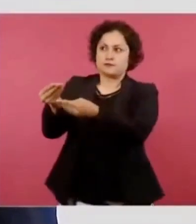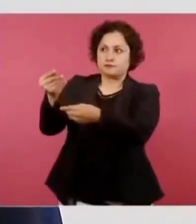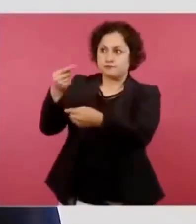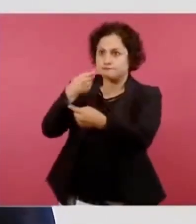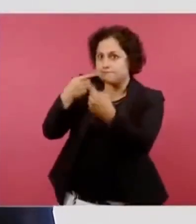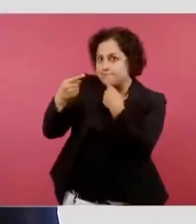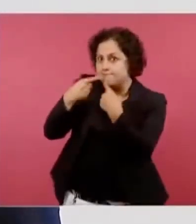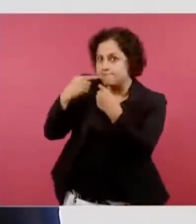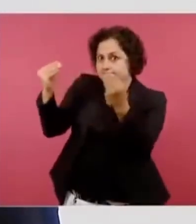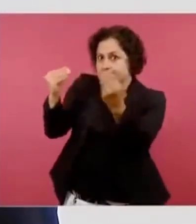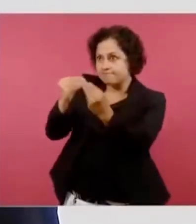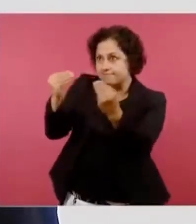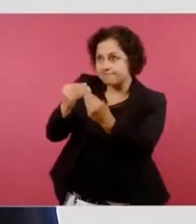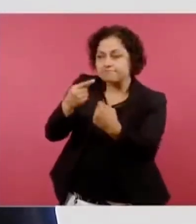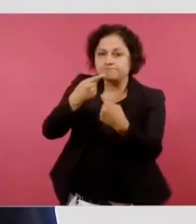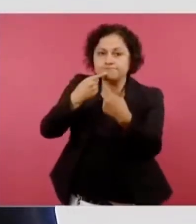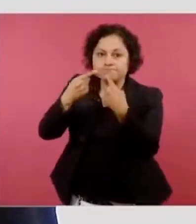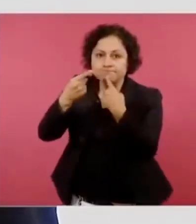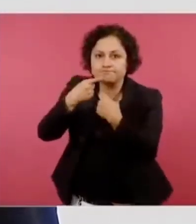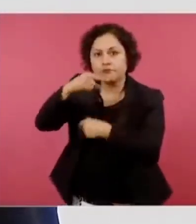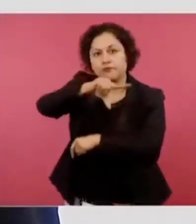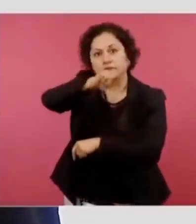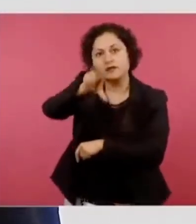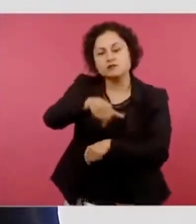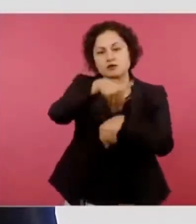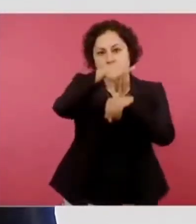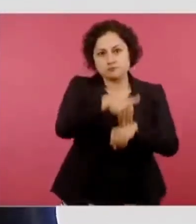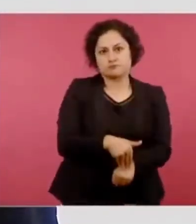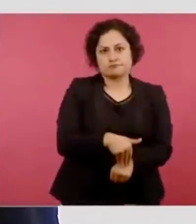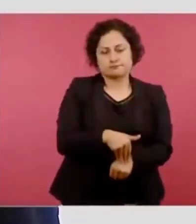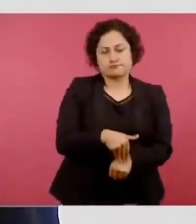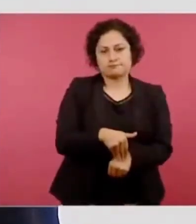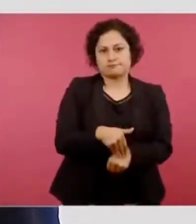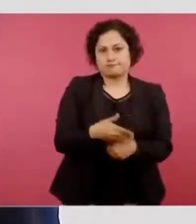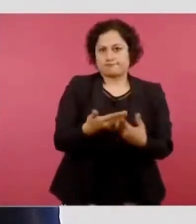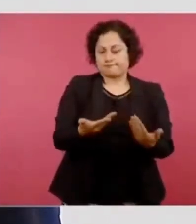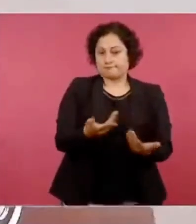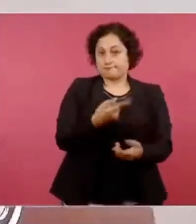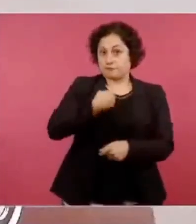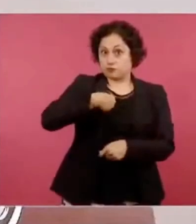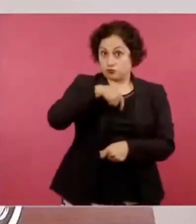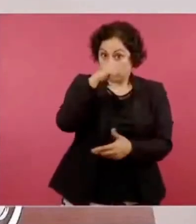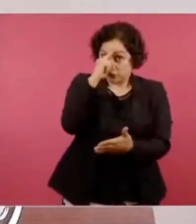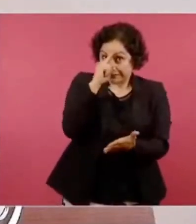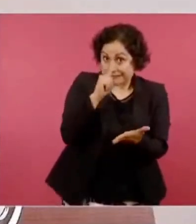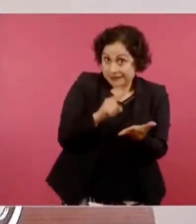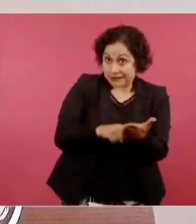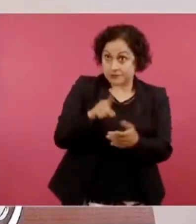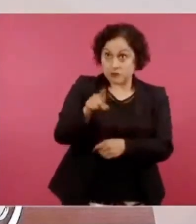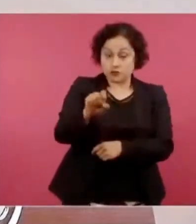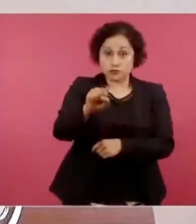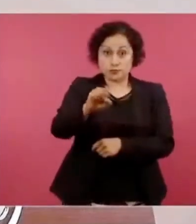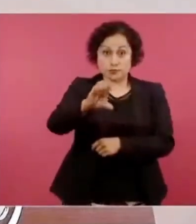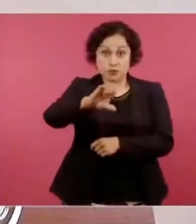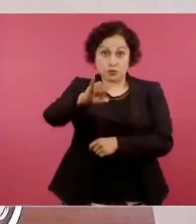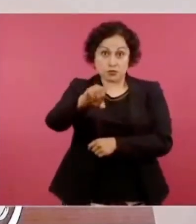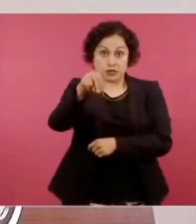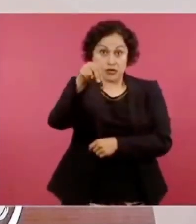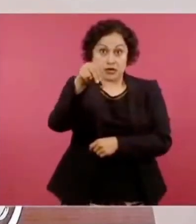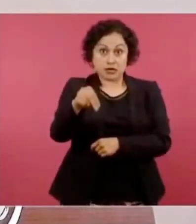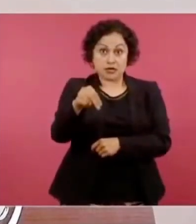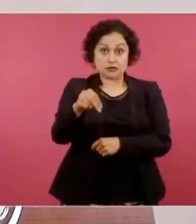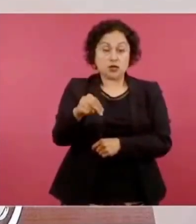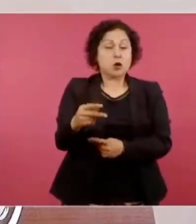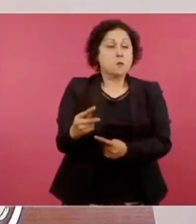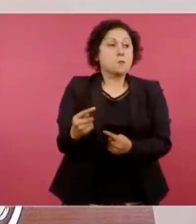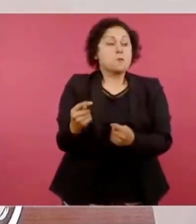modificaciones. Creemos que la Suprema Corte no solo se excede en sus facultades, sino que pretende tomar